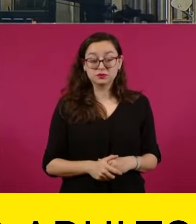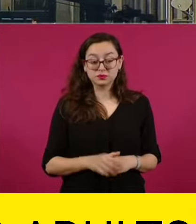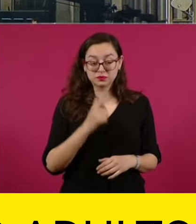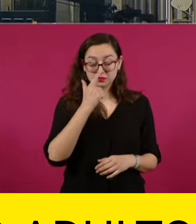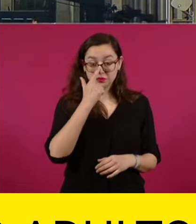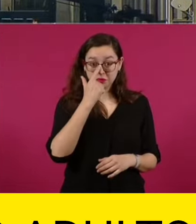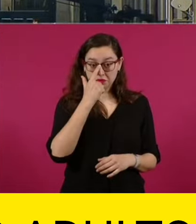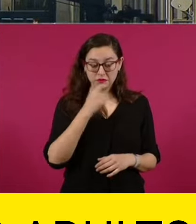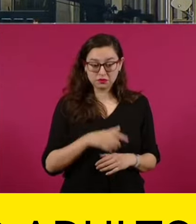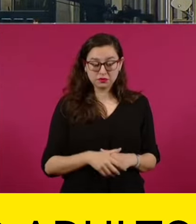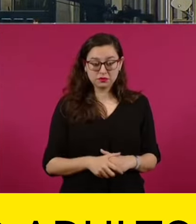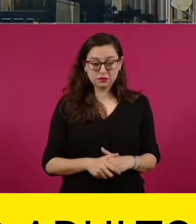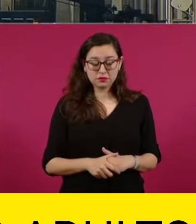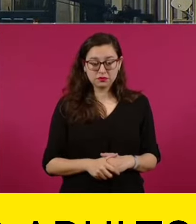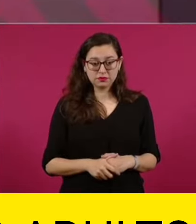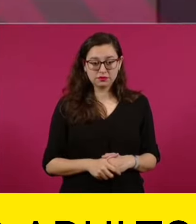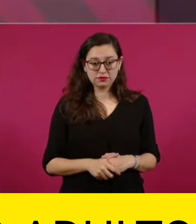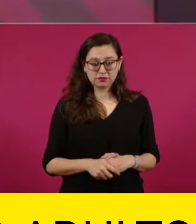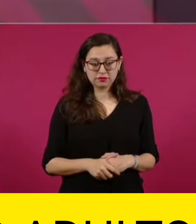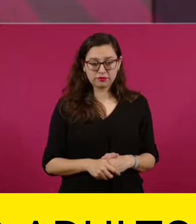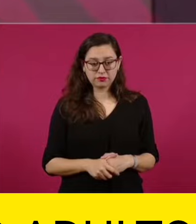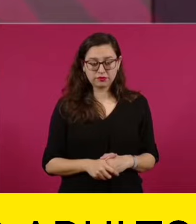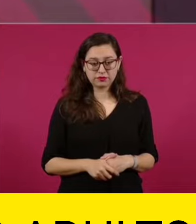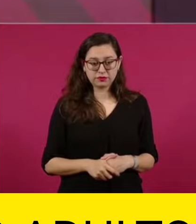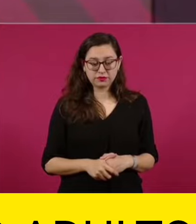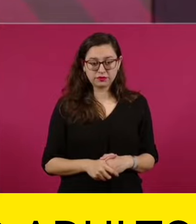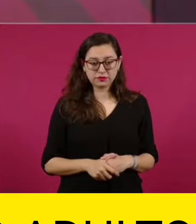Internacionales. Eso es para el...